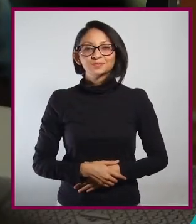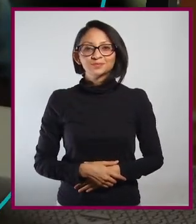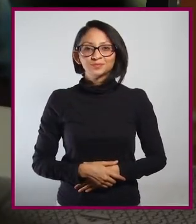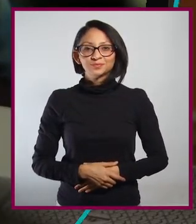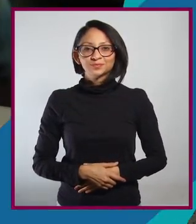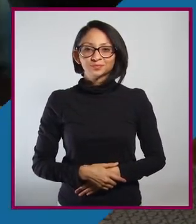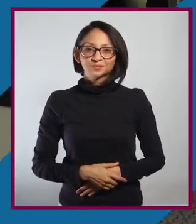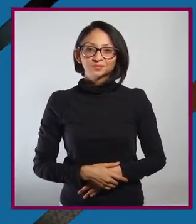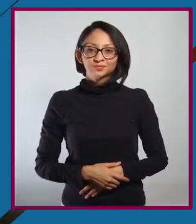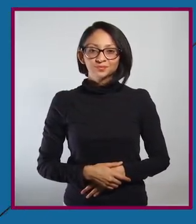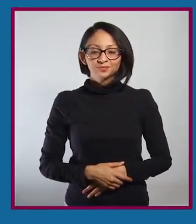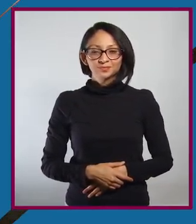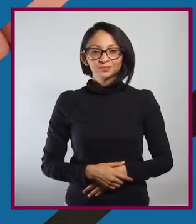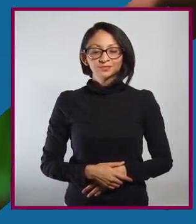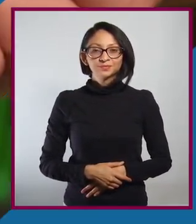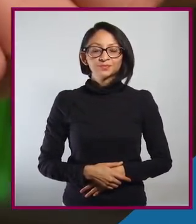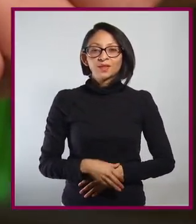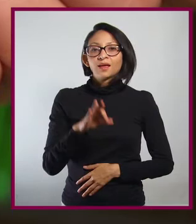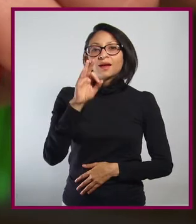saludar.